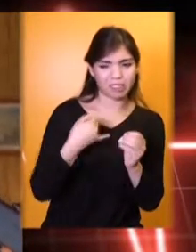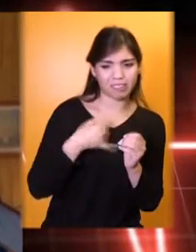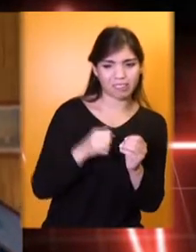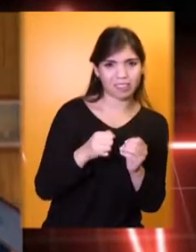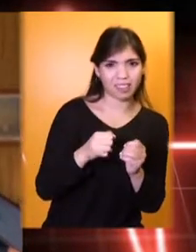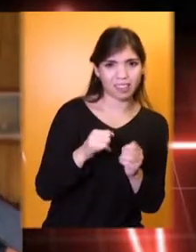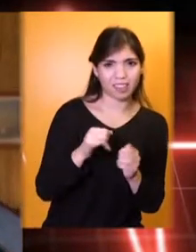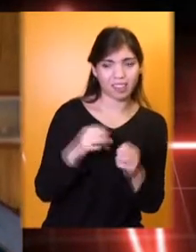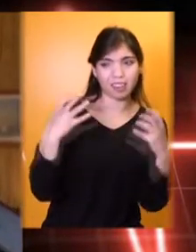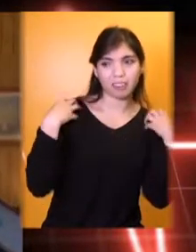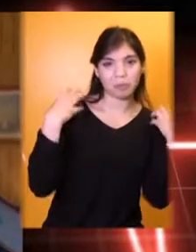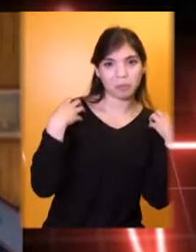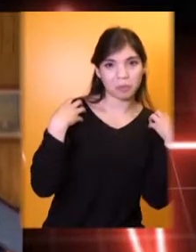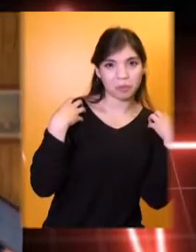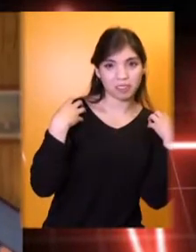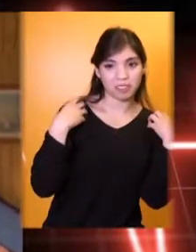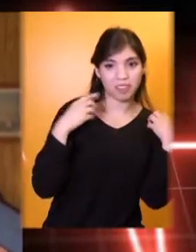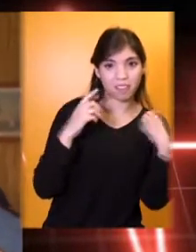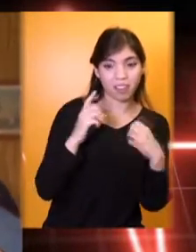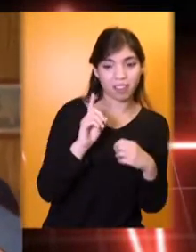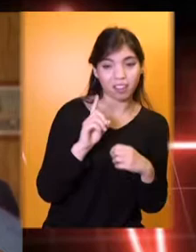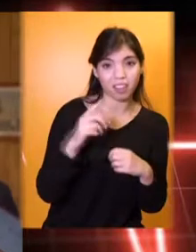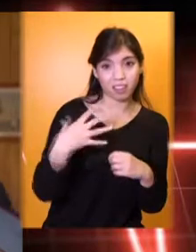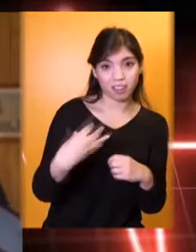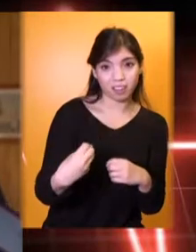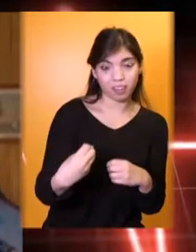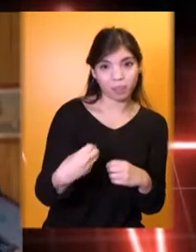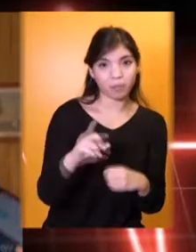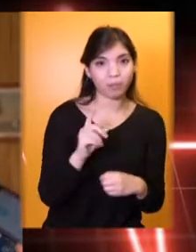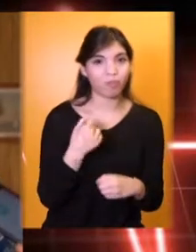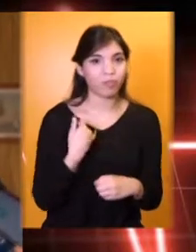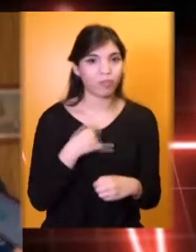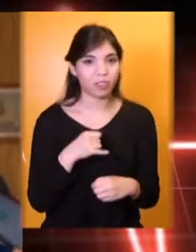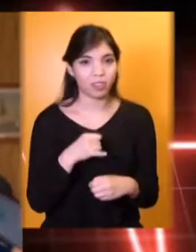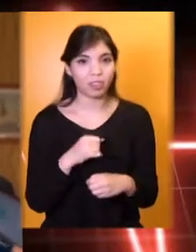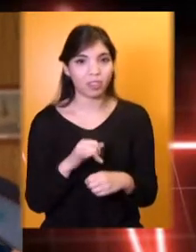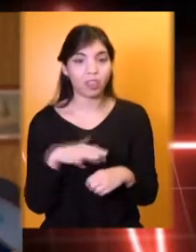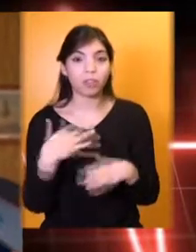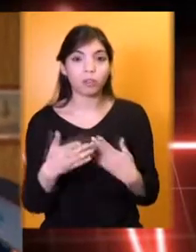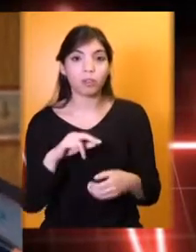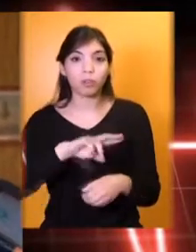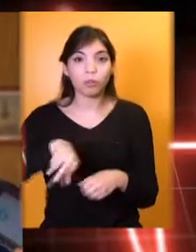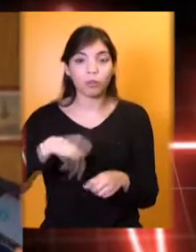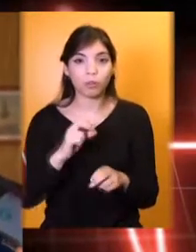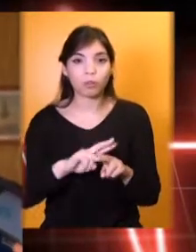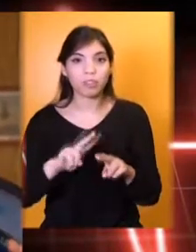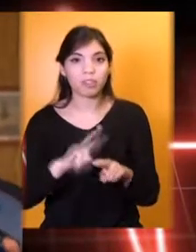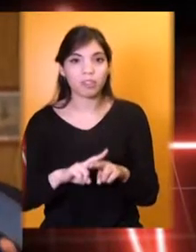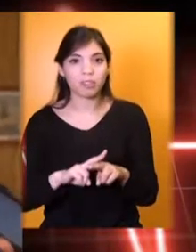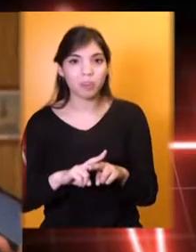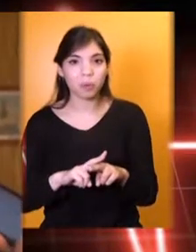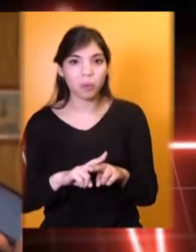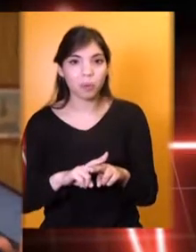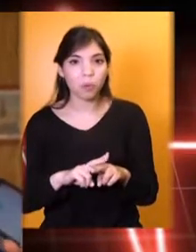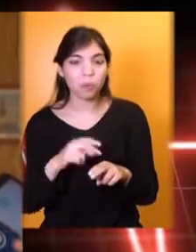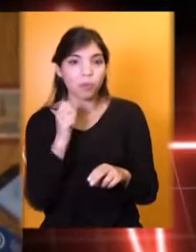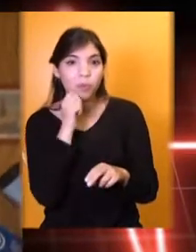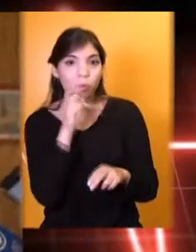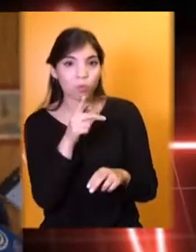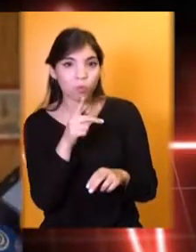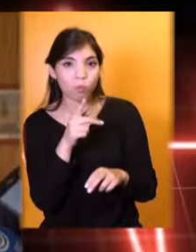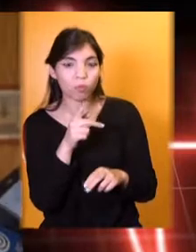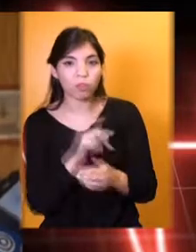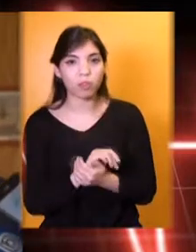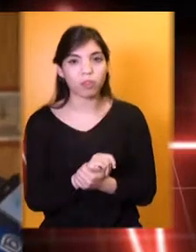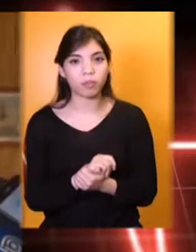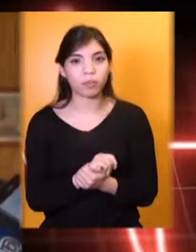la justicia para hacer cumplimiento de su obligación, que es alimentar a un menor. Y efectivamente nosotros presentamos una demanda y esa demanda logramos notificarla, que fue